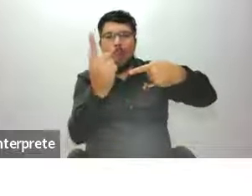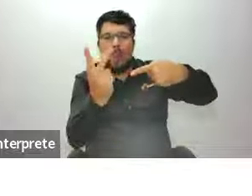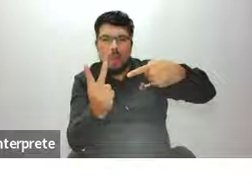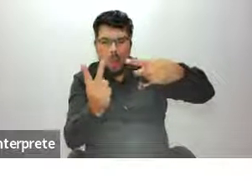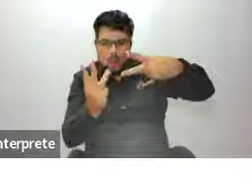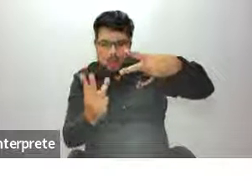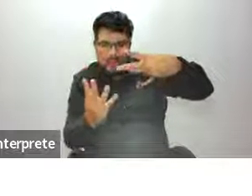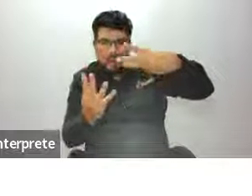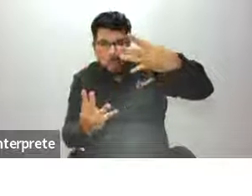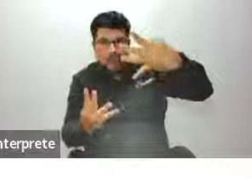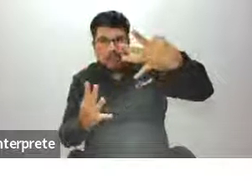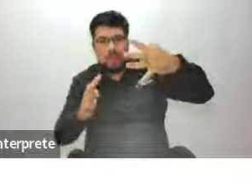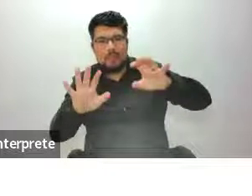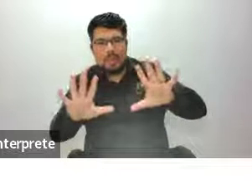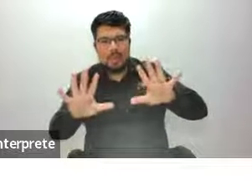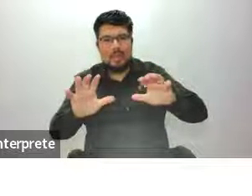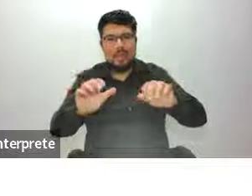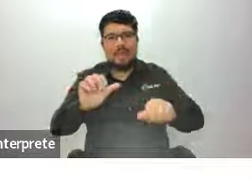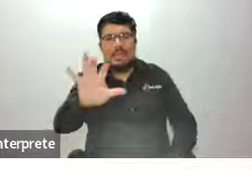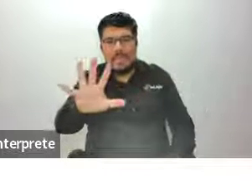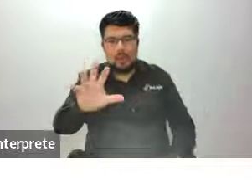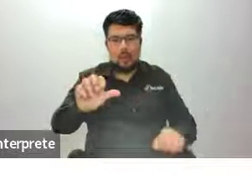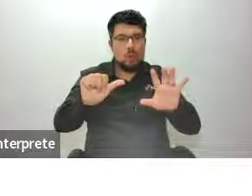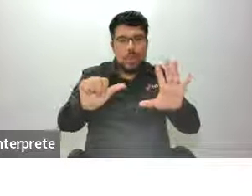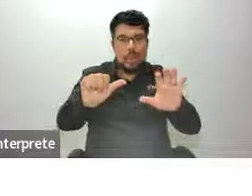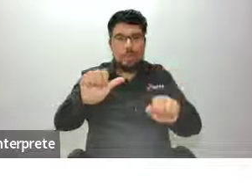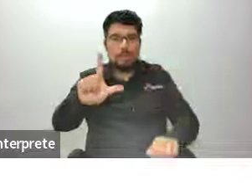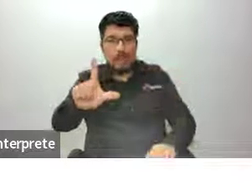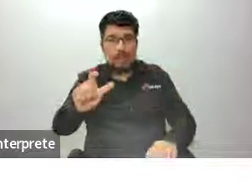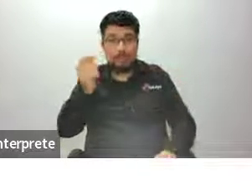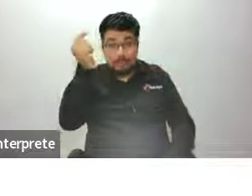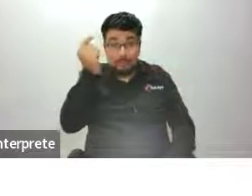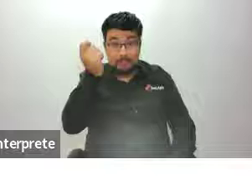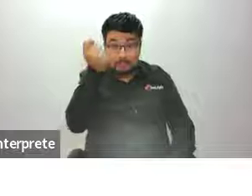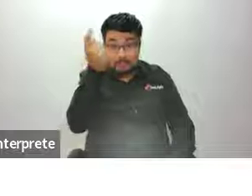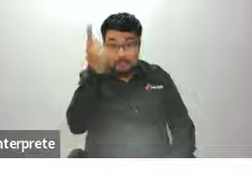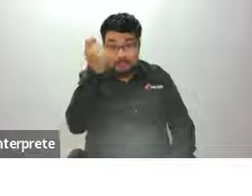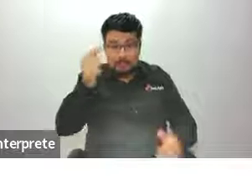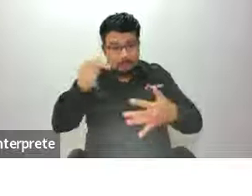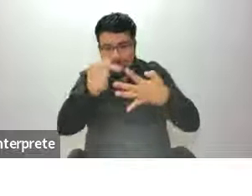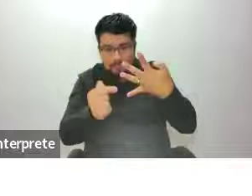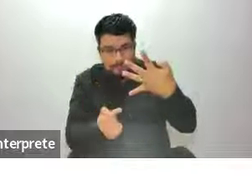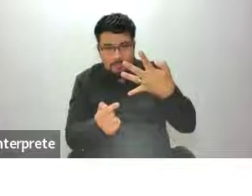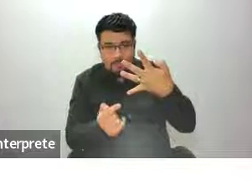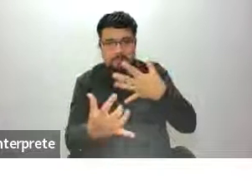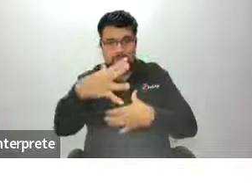con un sistema que permite que funcionen adecuadamente.